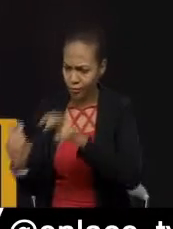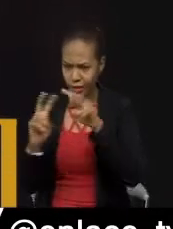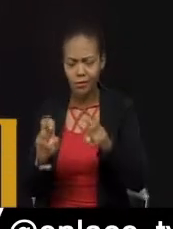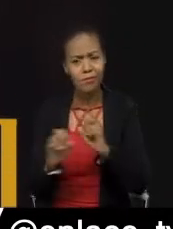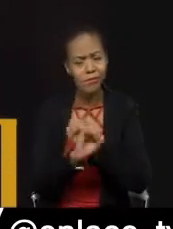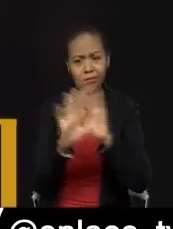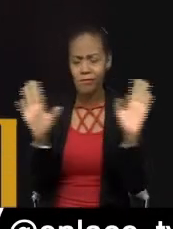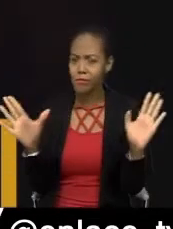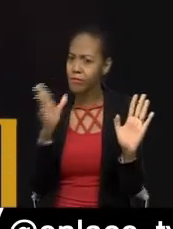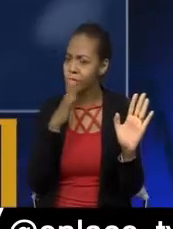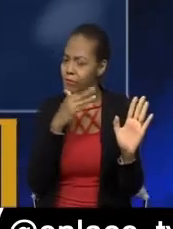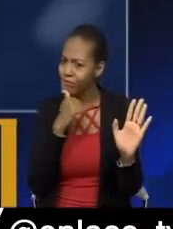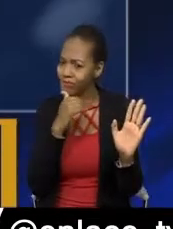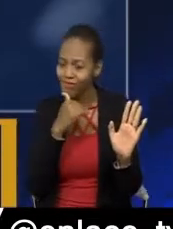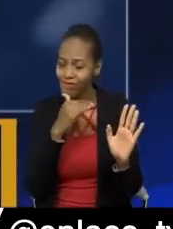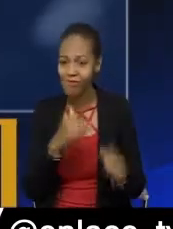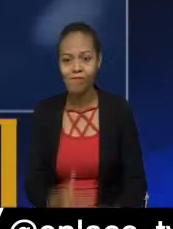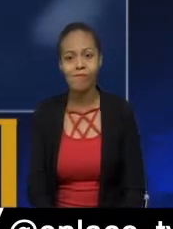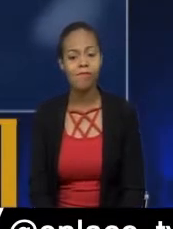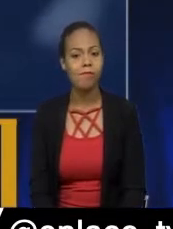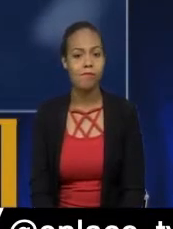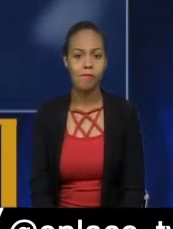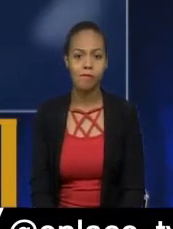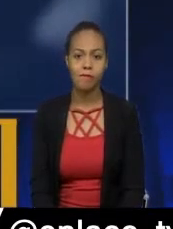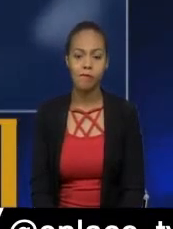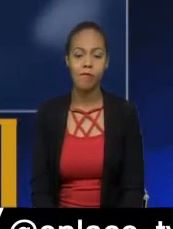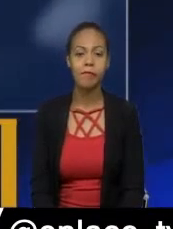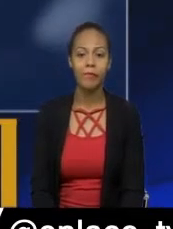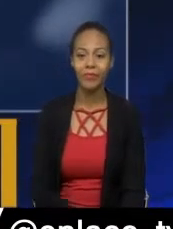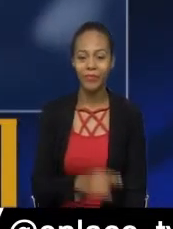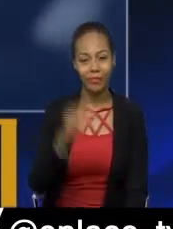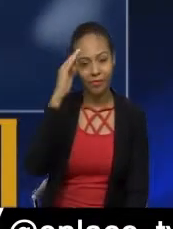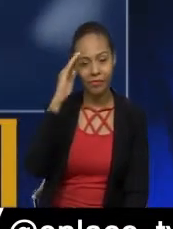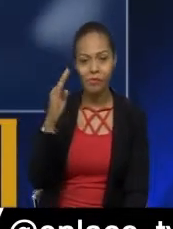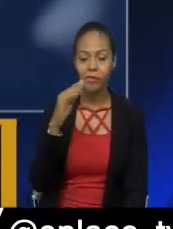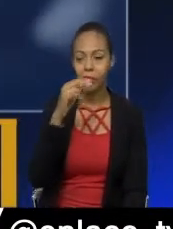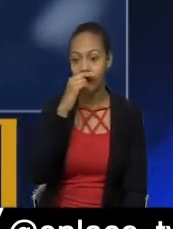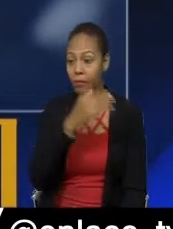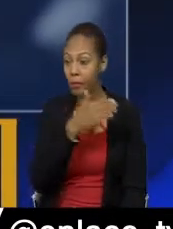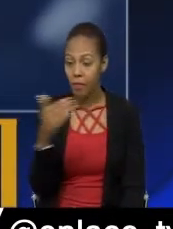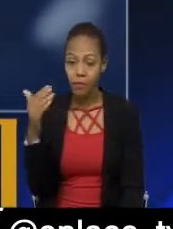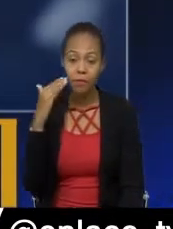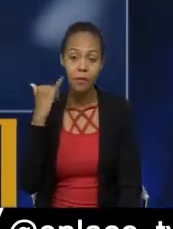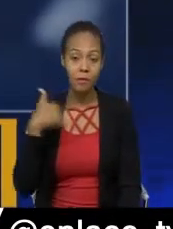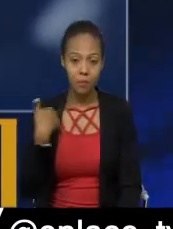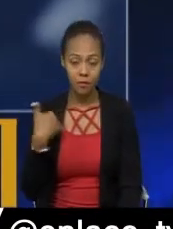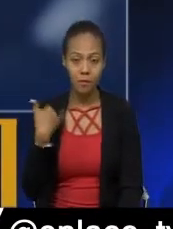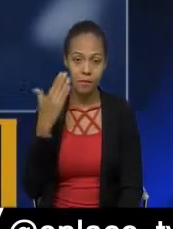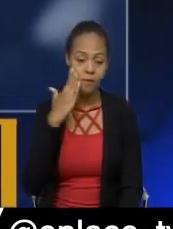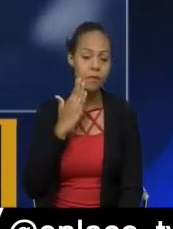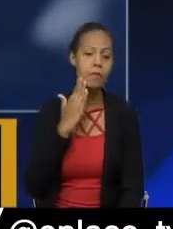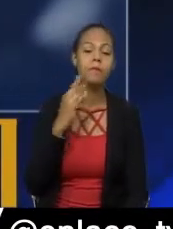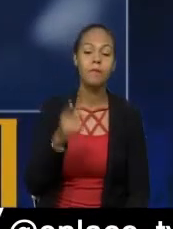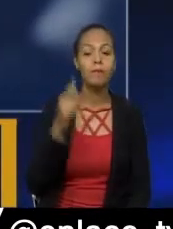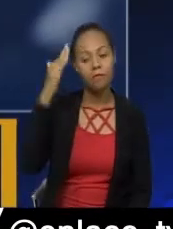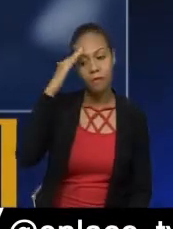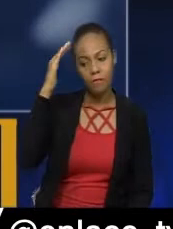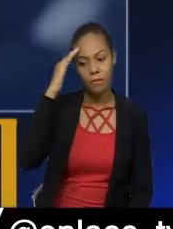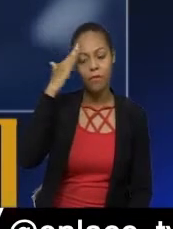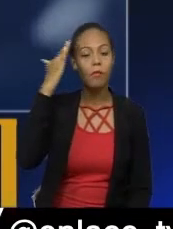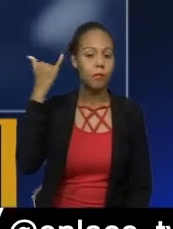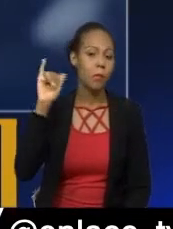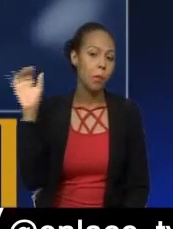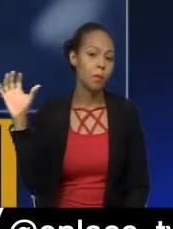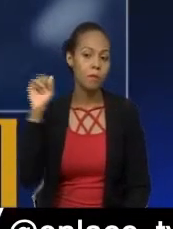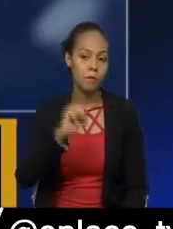pudo haber pasado en el mismo. Mi infancia y adolescencia inicialmente tiene conocimiento de este caso,